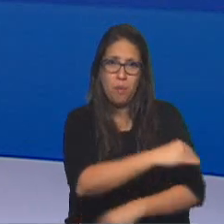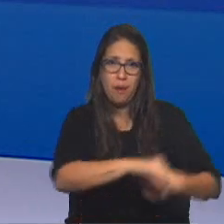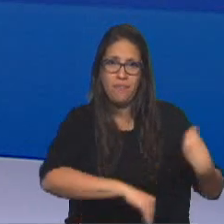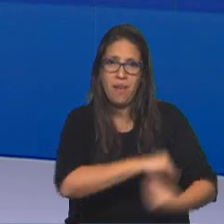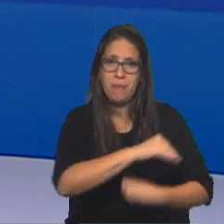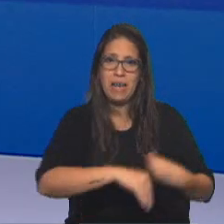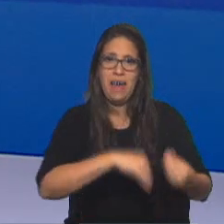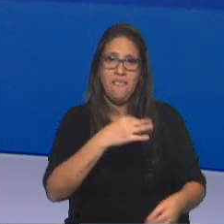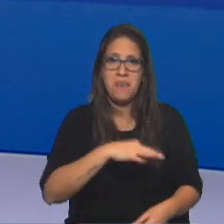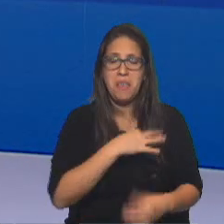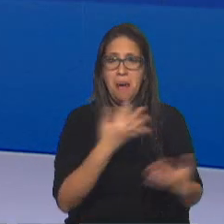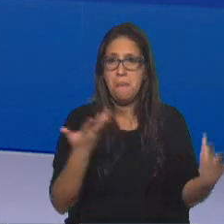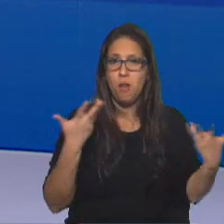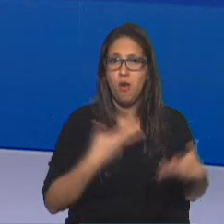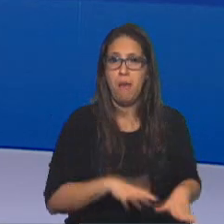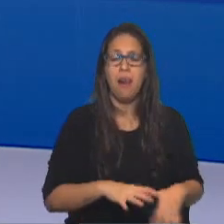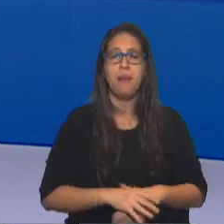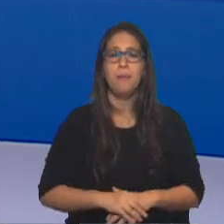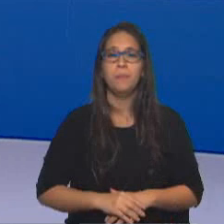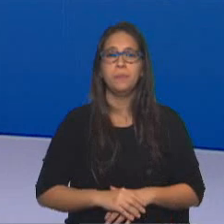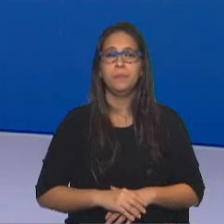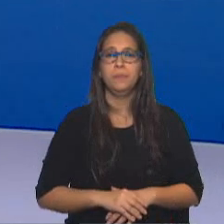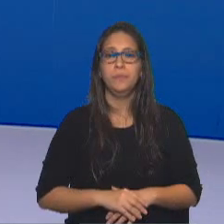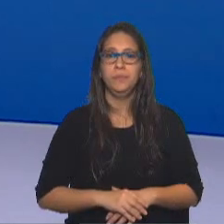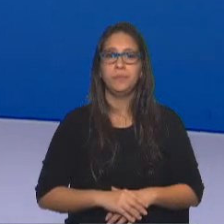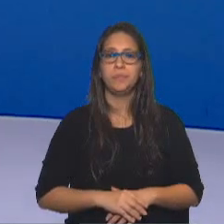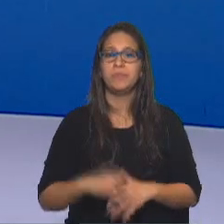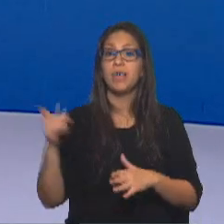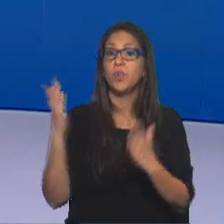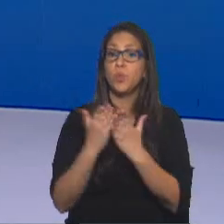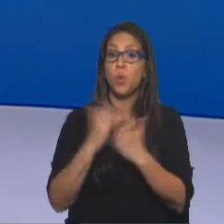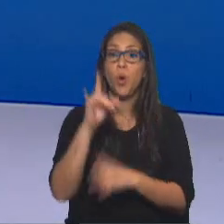partido conservador, ¿no? A los Tories. Bueno, decíamos,